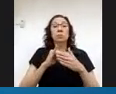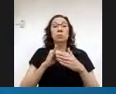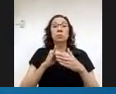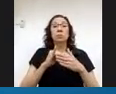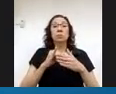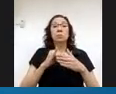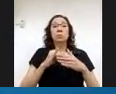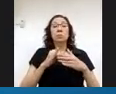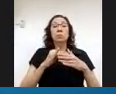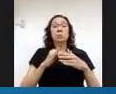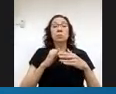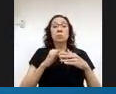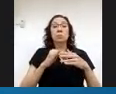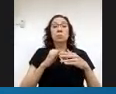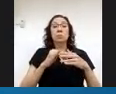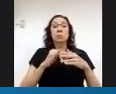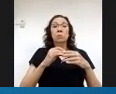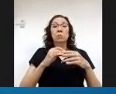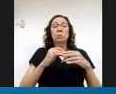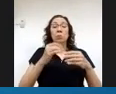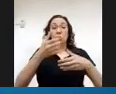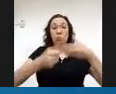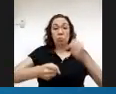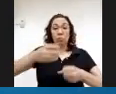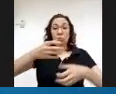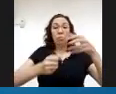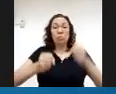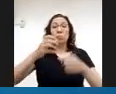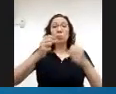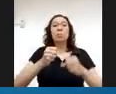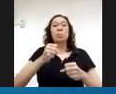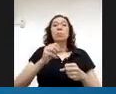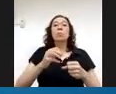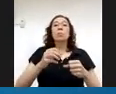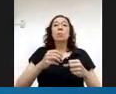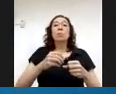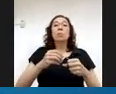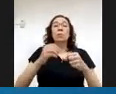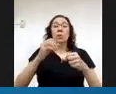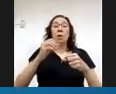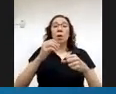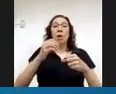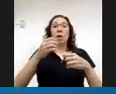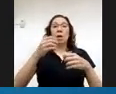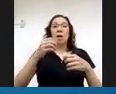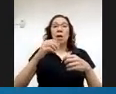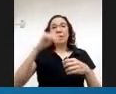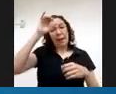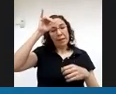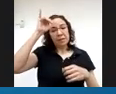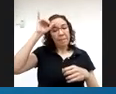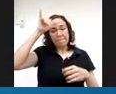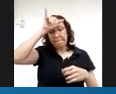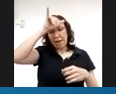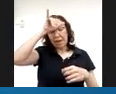la leche o que hacían, que ordeñaban la leche, presentaban una defensa contra